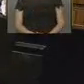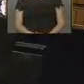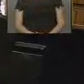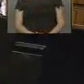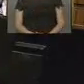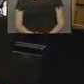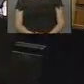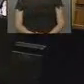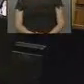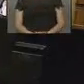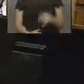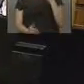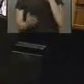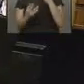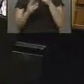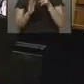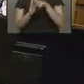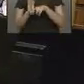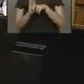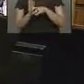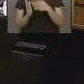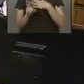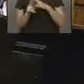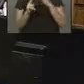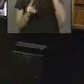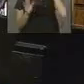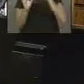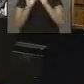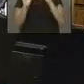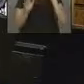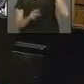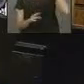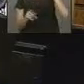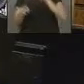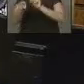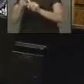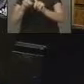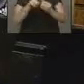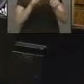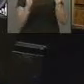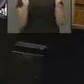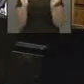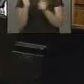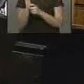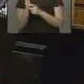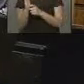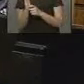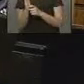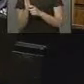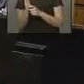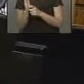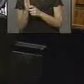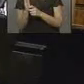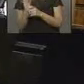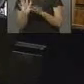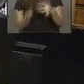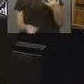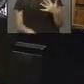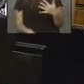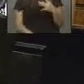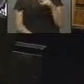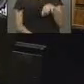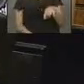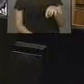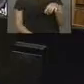se conocen iniciativas que buscan establecer un día especial para conmemorar distintas fechas, hitos nacionales,